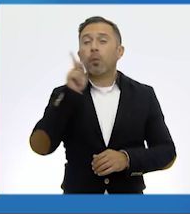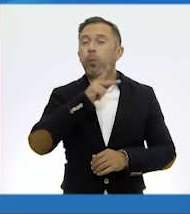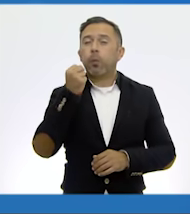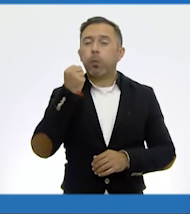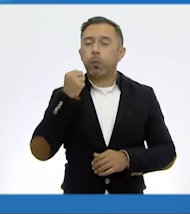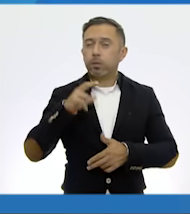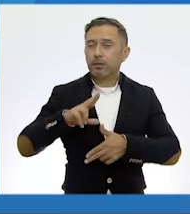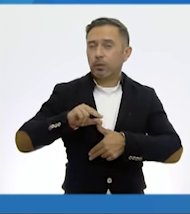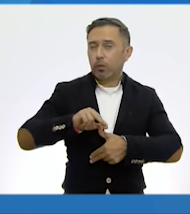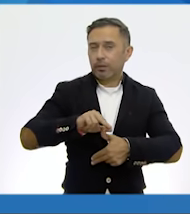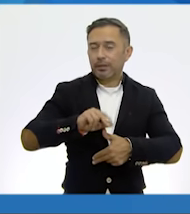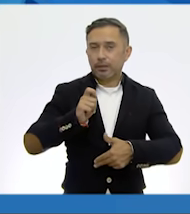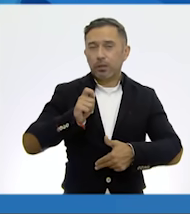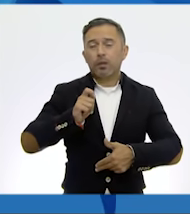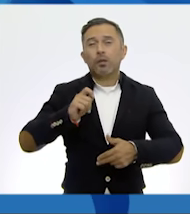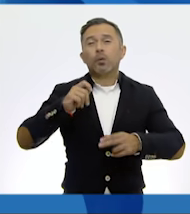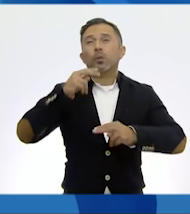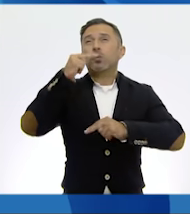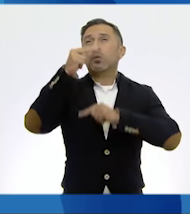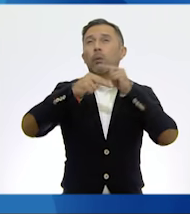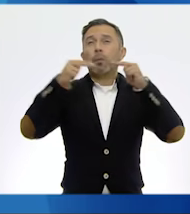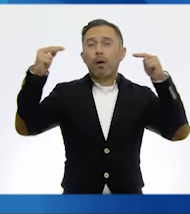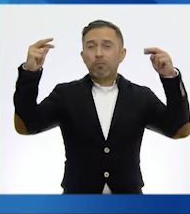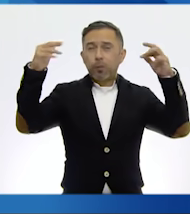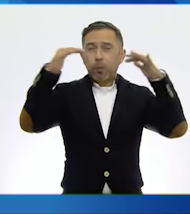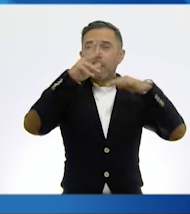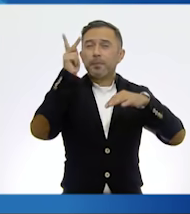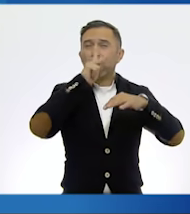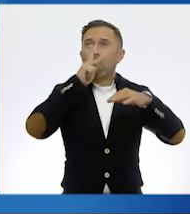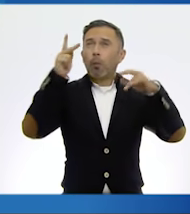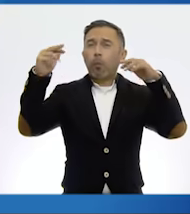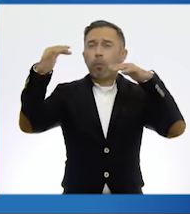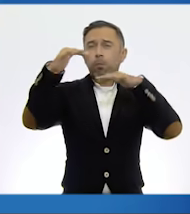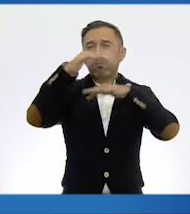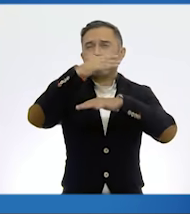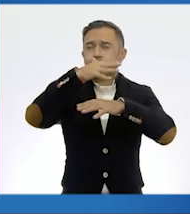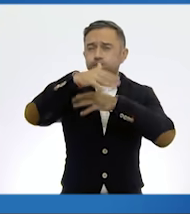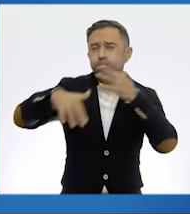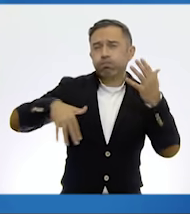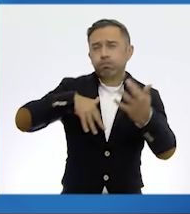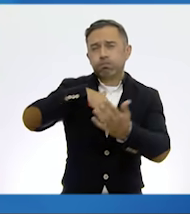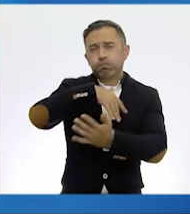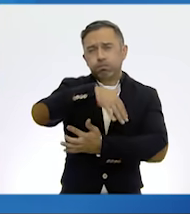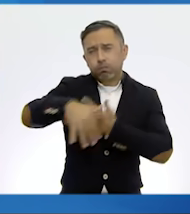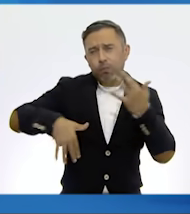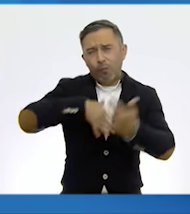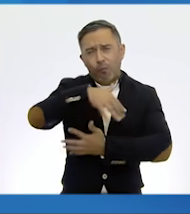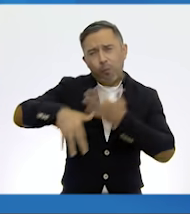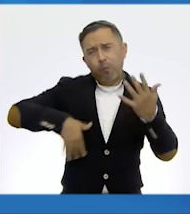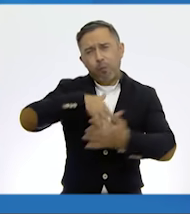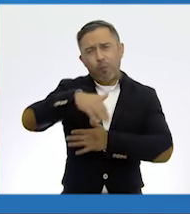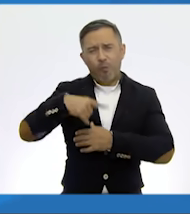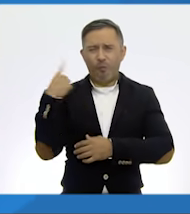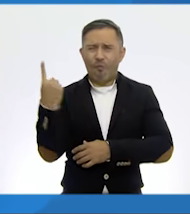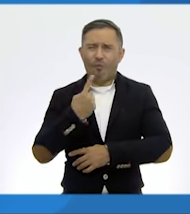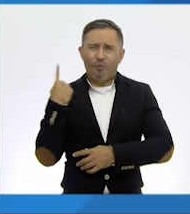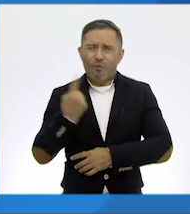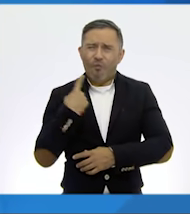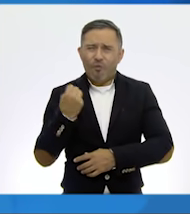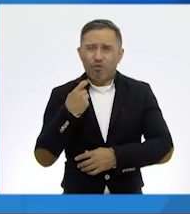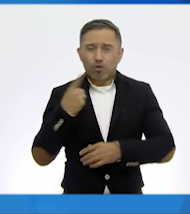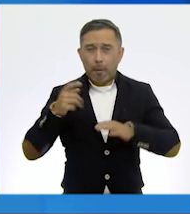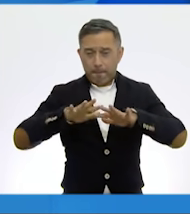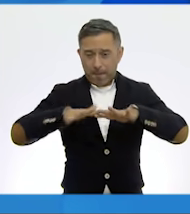son remolinos de nubes y vientos que giran a una gran velocidad, se forman en los océanos, generan